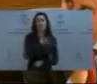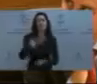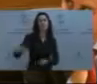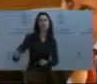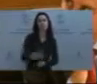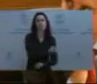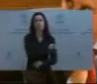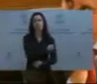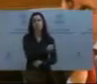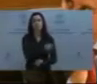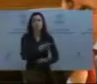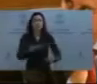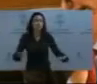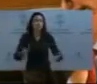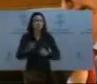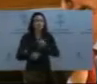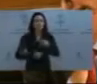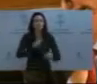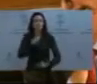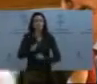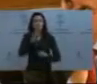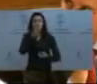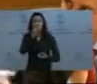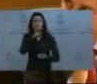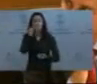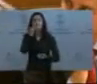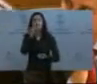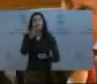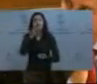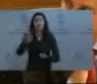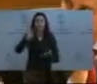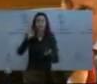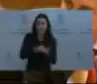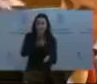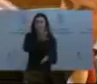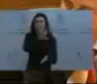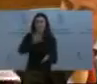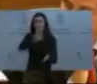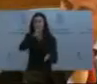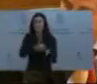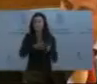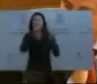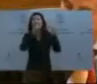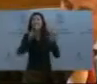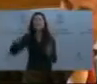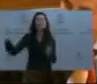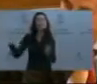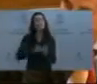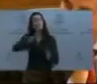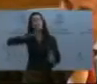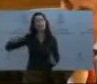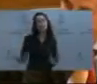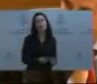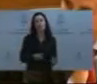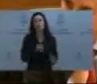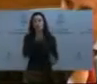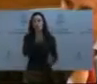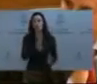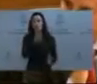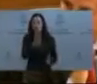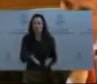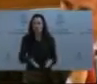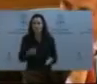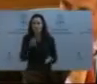gastos. Familias a las que se les llegó a reclamar 40.000, 50.000, 70.000 euros y que se vieron